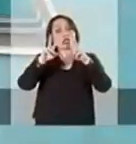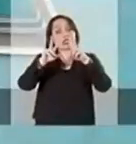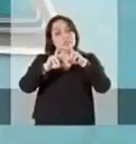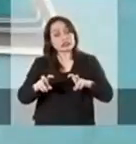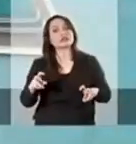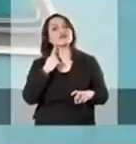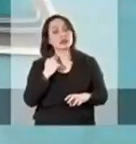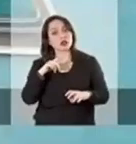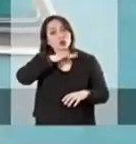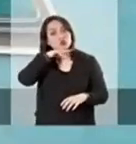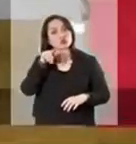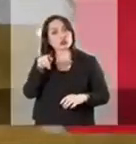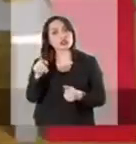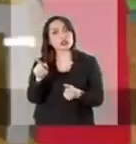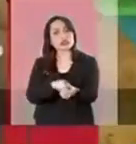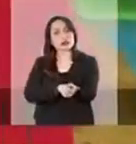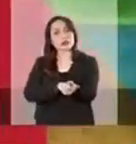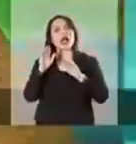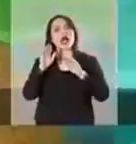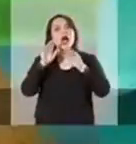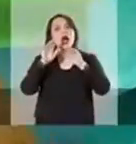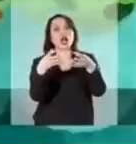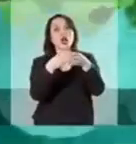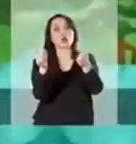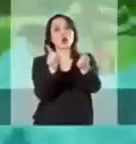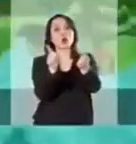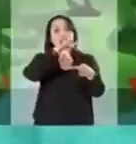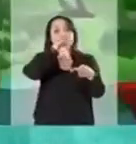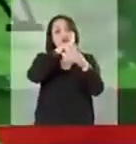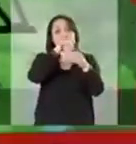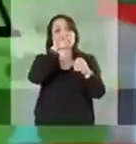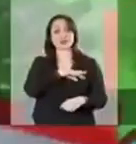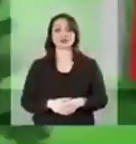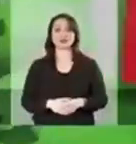recurso para que sea un aporte importante para la matriz energética nacional.